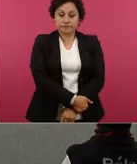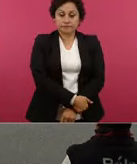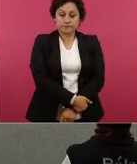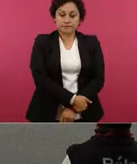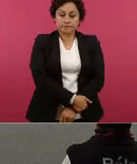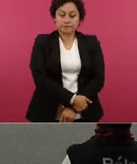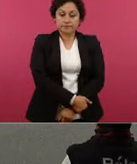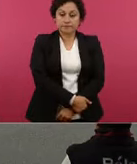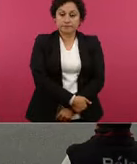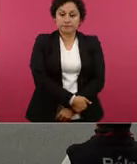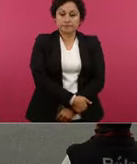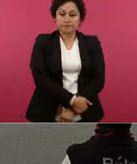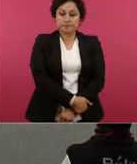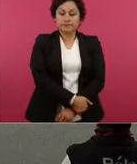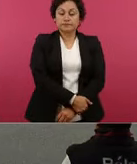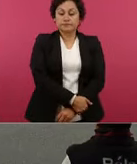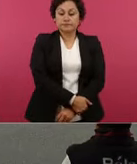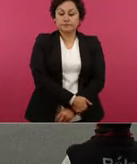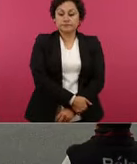¿Como unos qué?